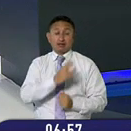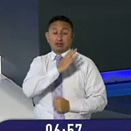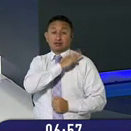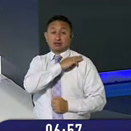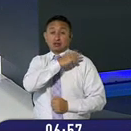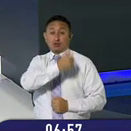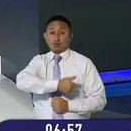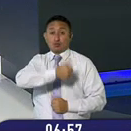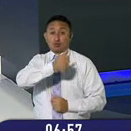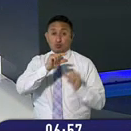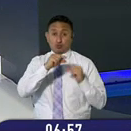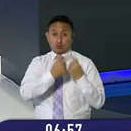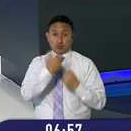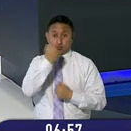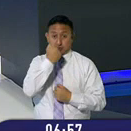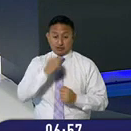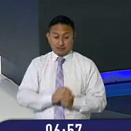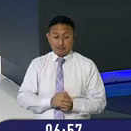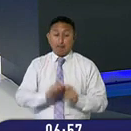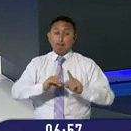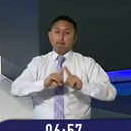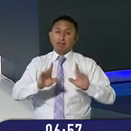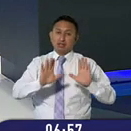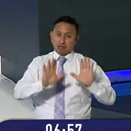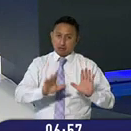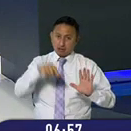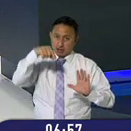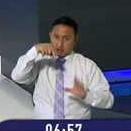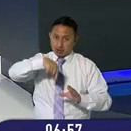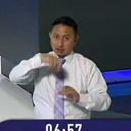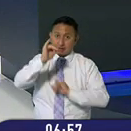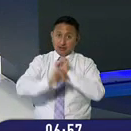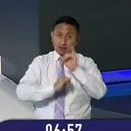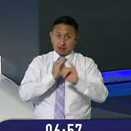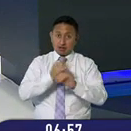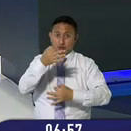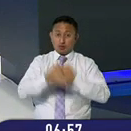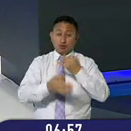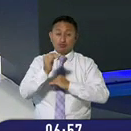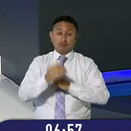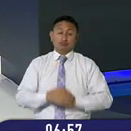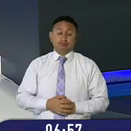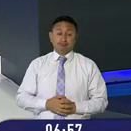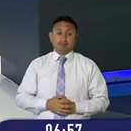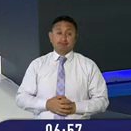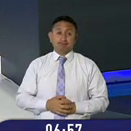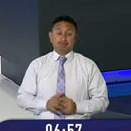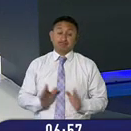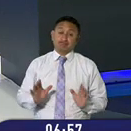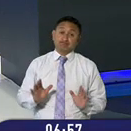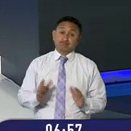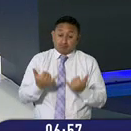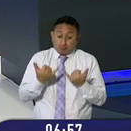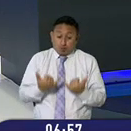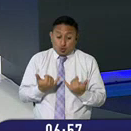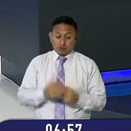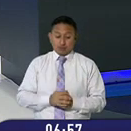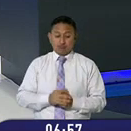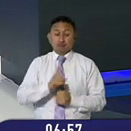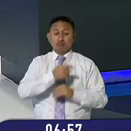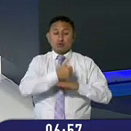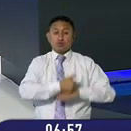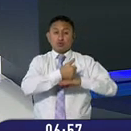siempre y cuando se inicie un proceso penal internacional. Mire usted, si al momento, pues los altos uniformados